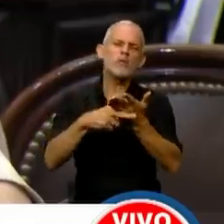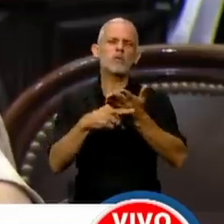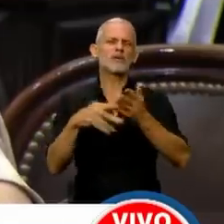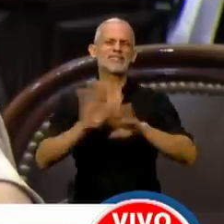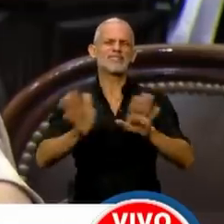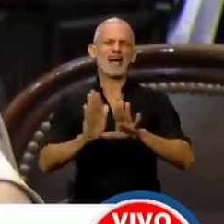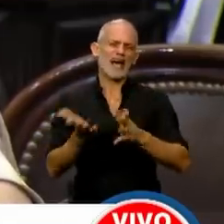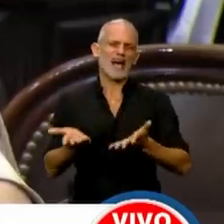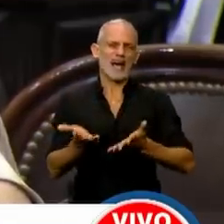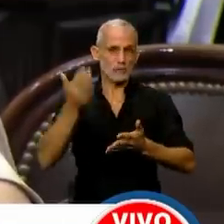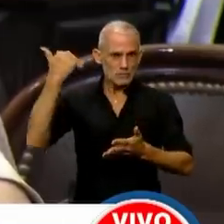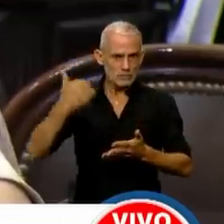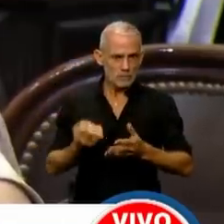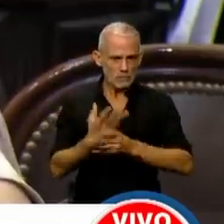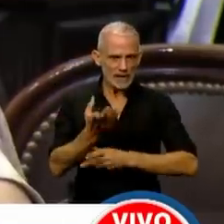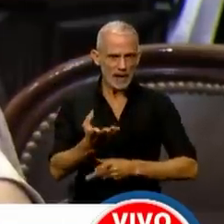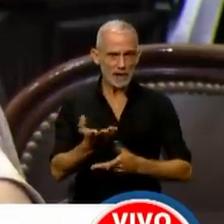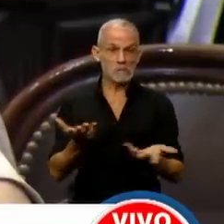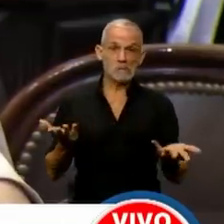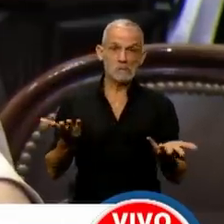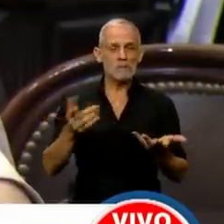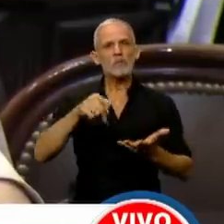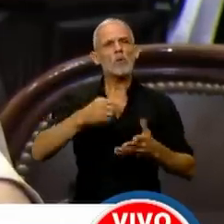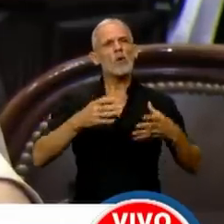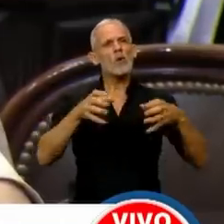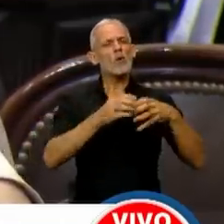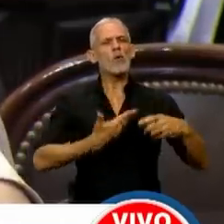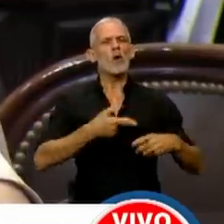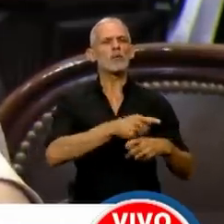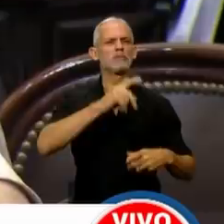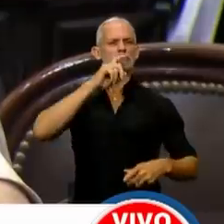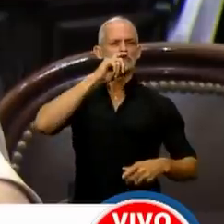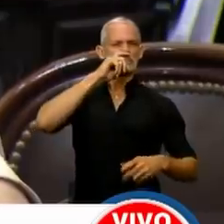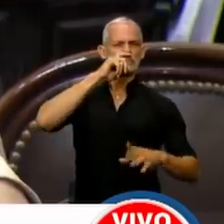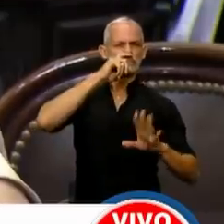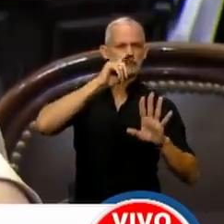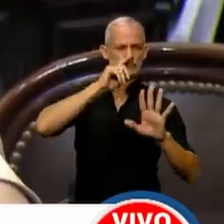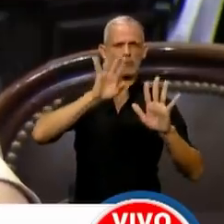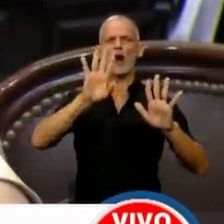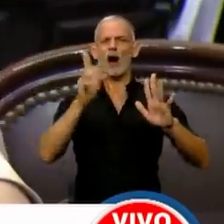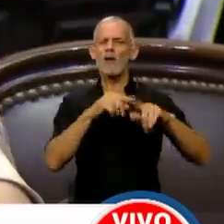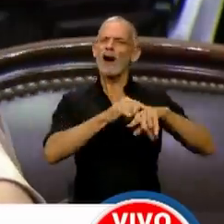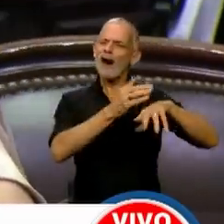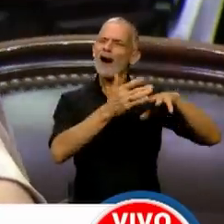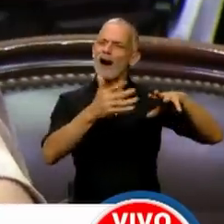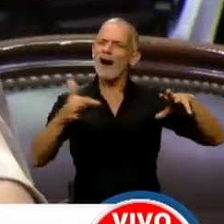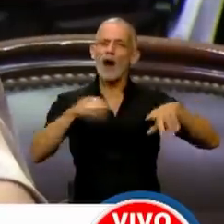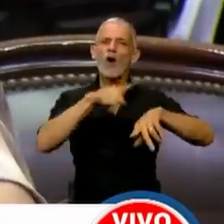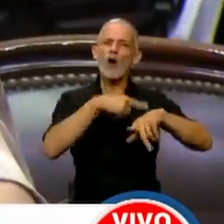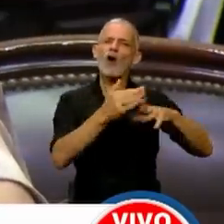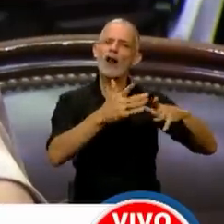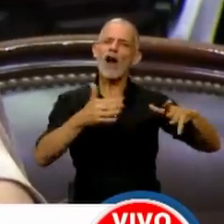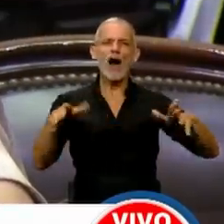intermedio. Sin embargo, hubo un oficialismo soberbio que entendió que quizás con el transcurso de las